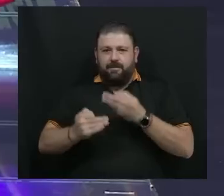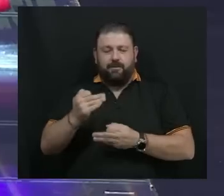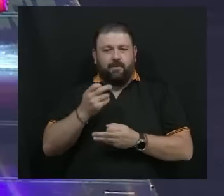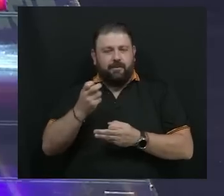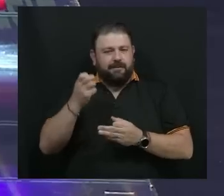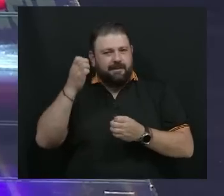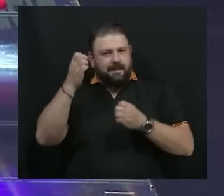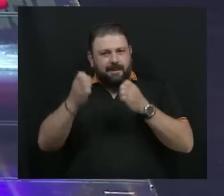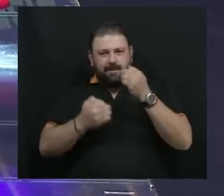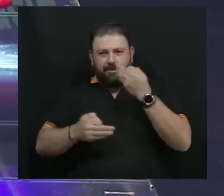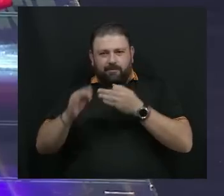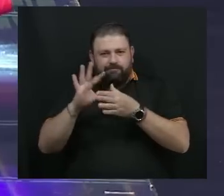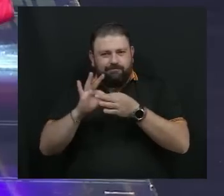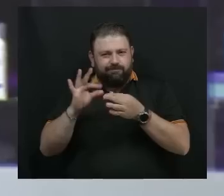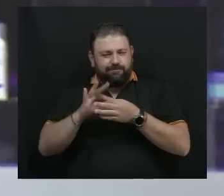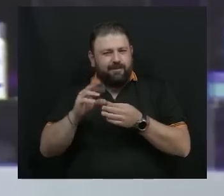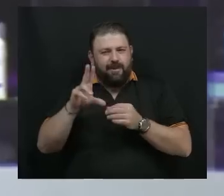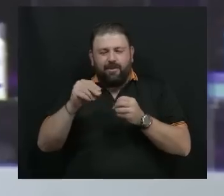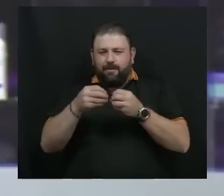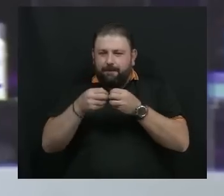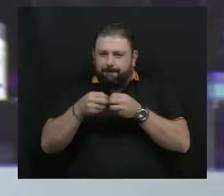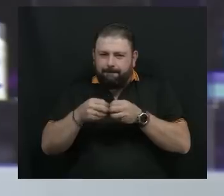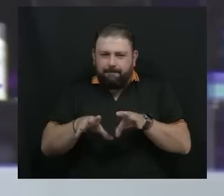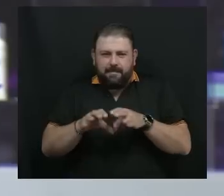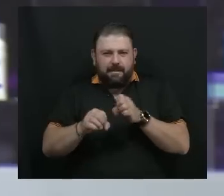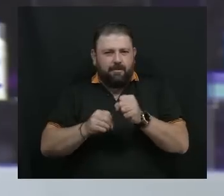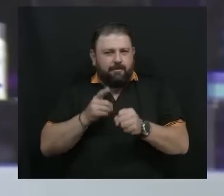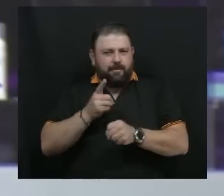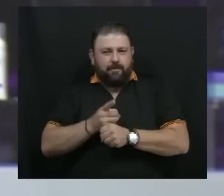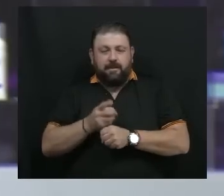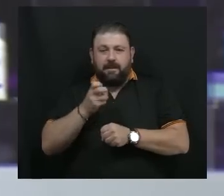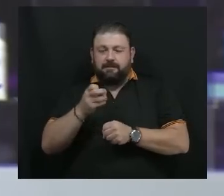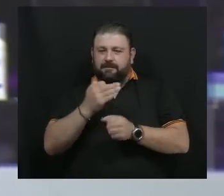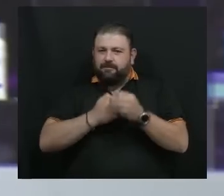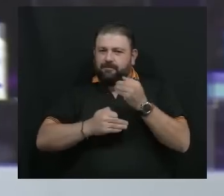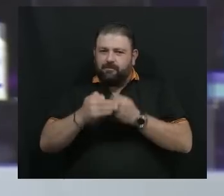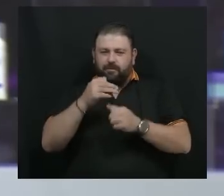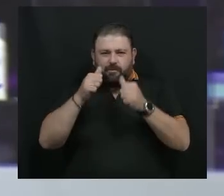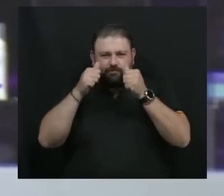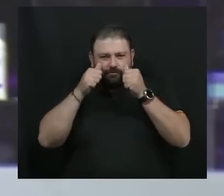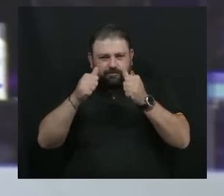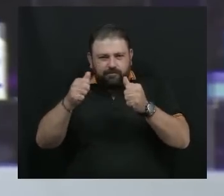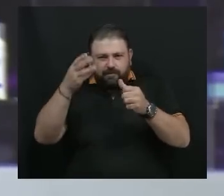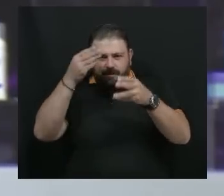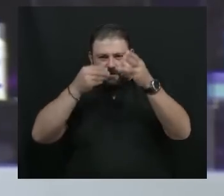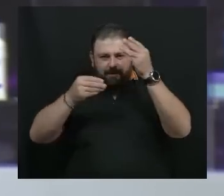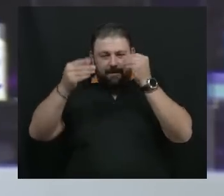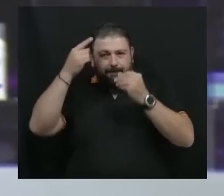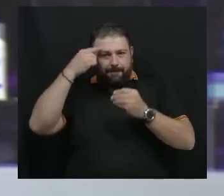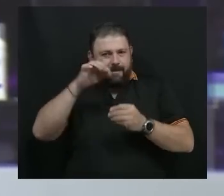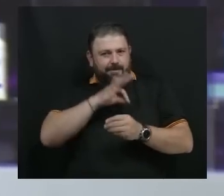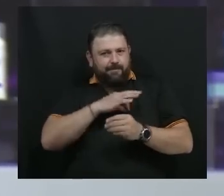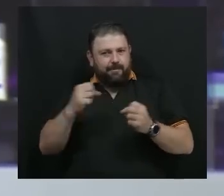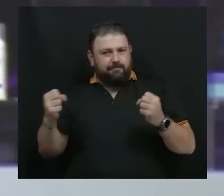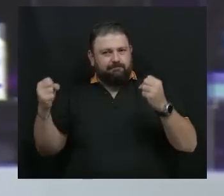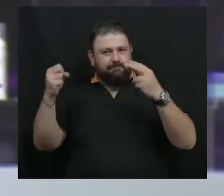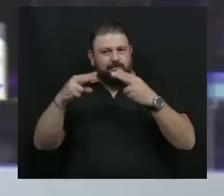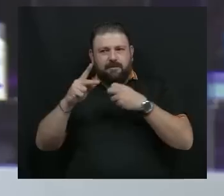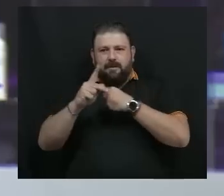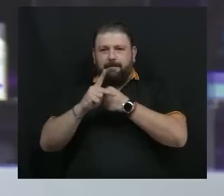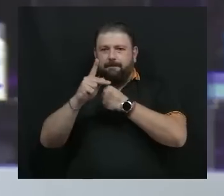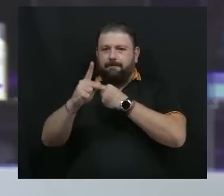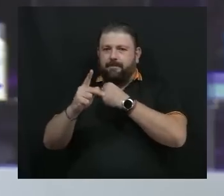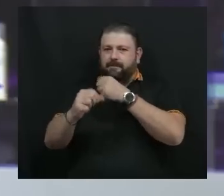eventos, no se pueden perder ni uno. Aquí nos debemos volver a ver en el siguiente evento que tengamos.